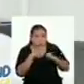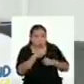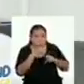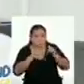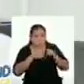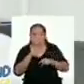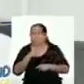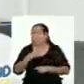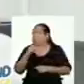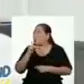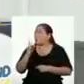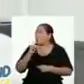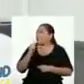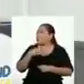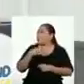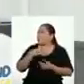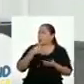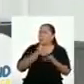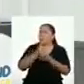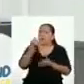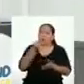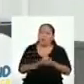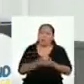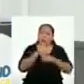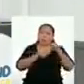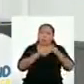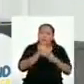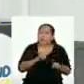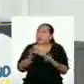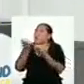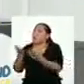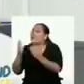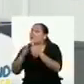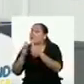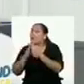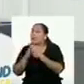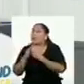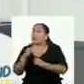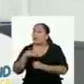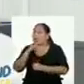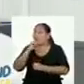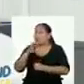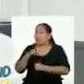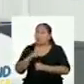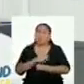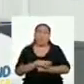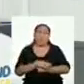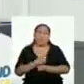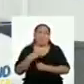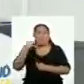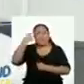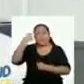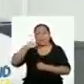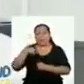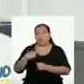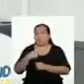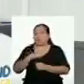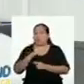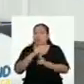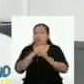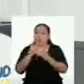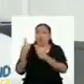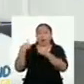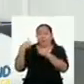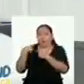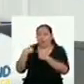ninguna forma. Yo solamente la voy a comprar su bici y se la voy a dejar en su casa. Si le digo va a pensar que soy un irresponsable, que siempre pierdo